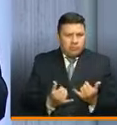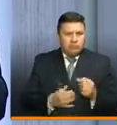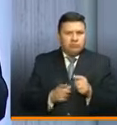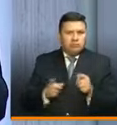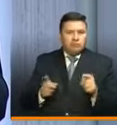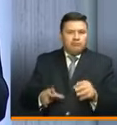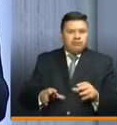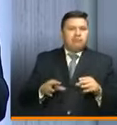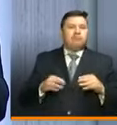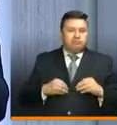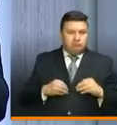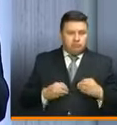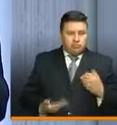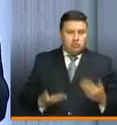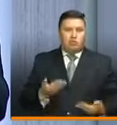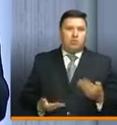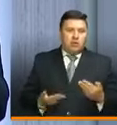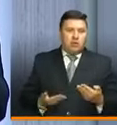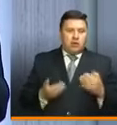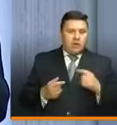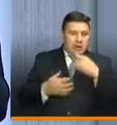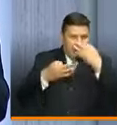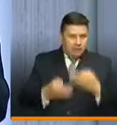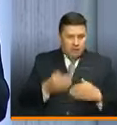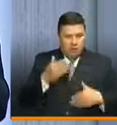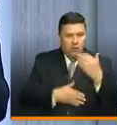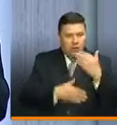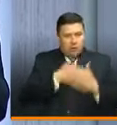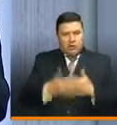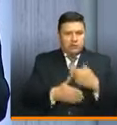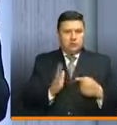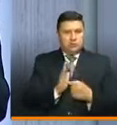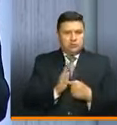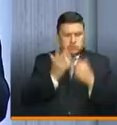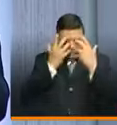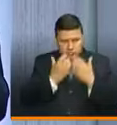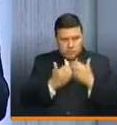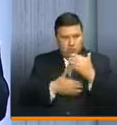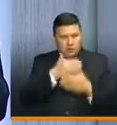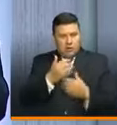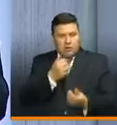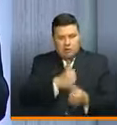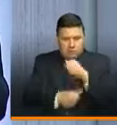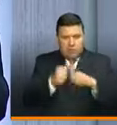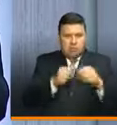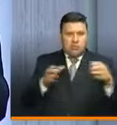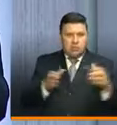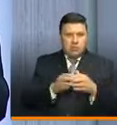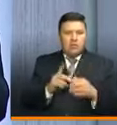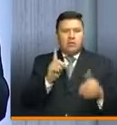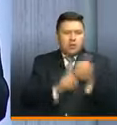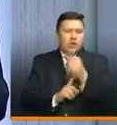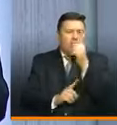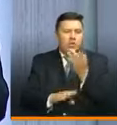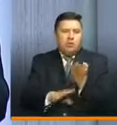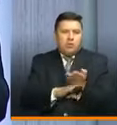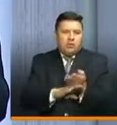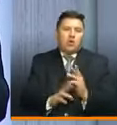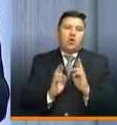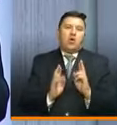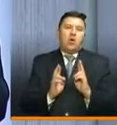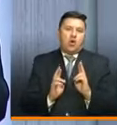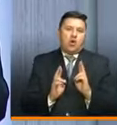que asumen la posibilidad de hacer la realidad a partir de un proceso industrial, de un proceso productivo, que podamos llegar con un propósito que ojalá